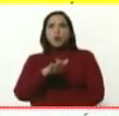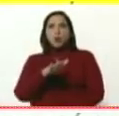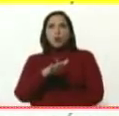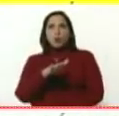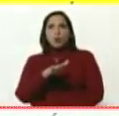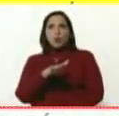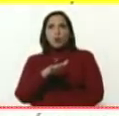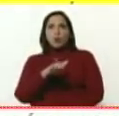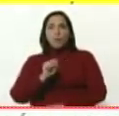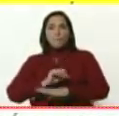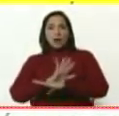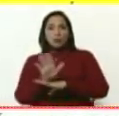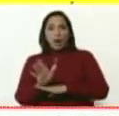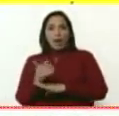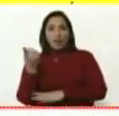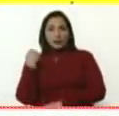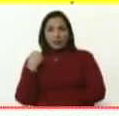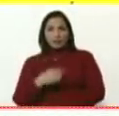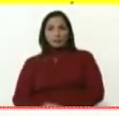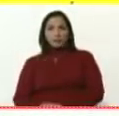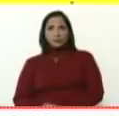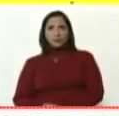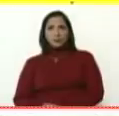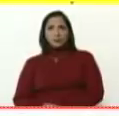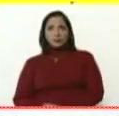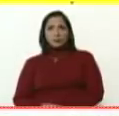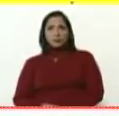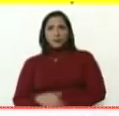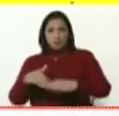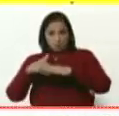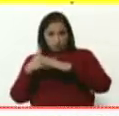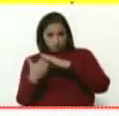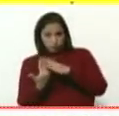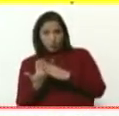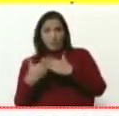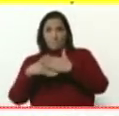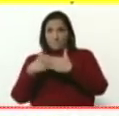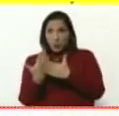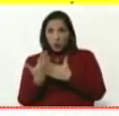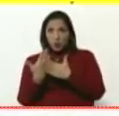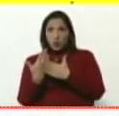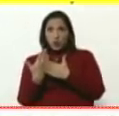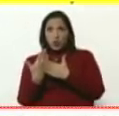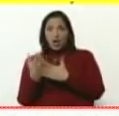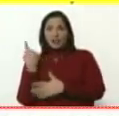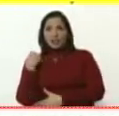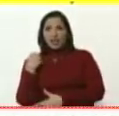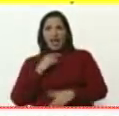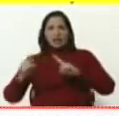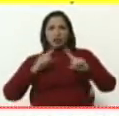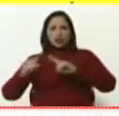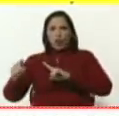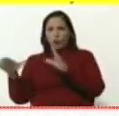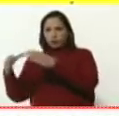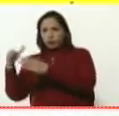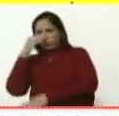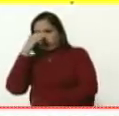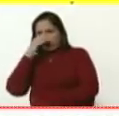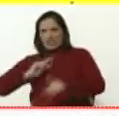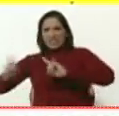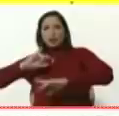en la madrugada de ayer por la acción de estos mercenarios, criminales, asesinos, dirigidos por Juan